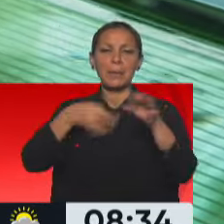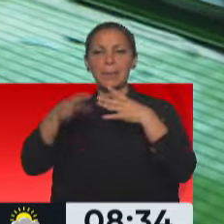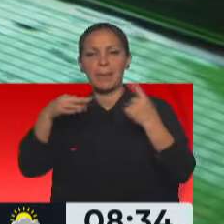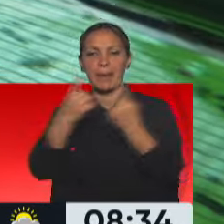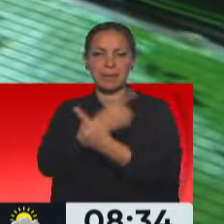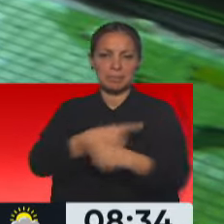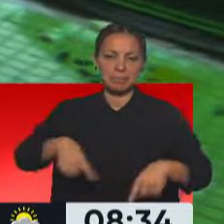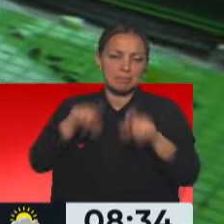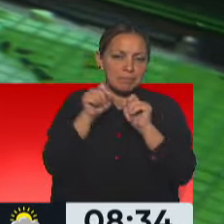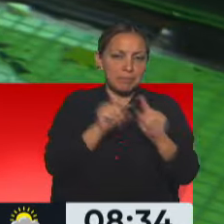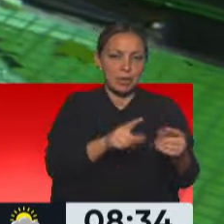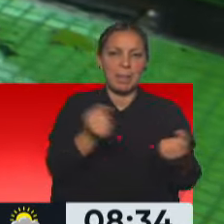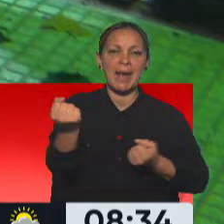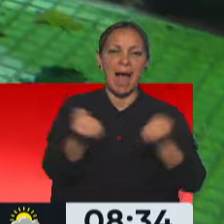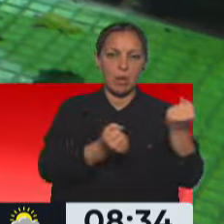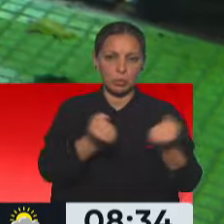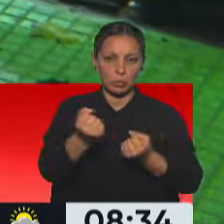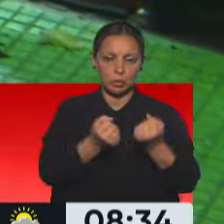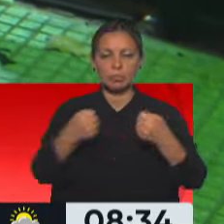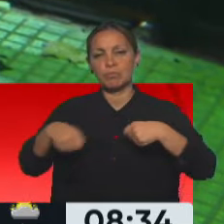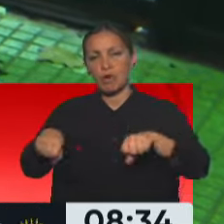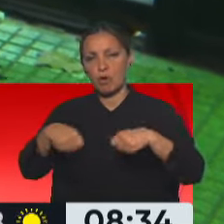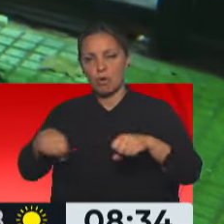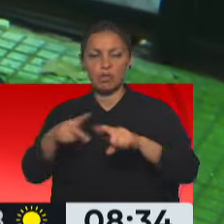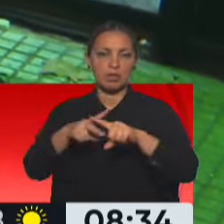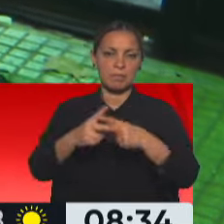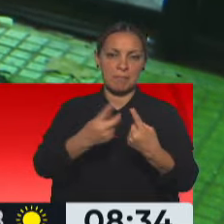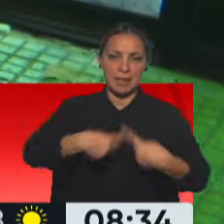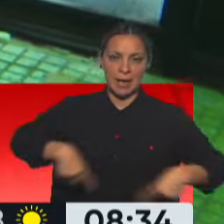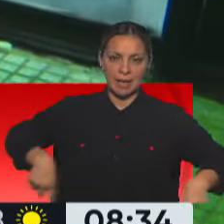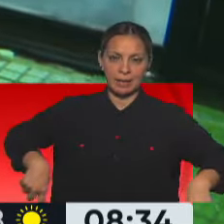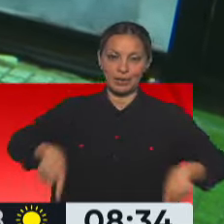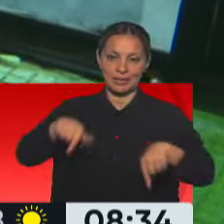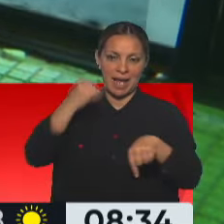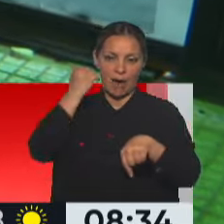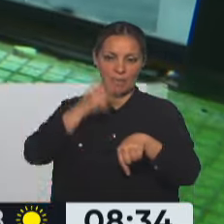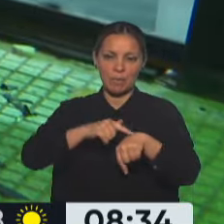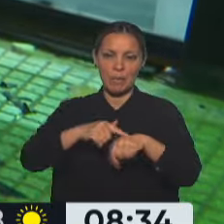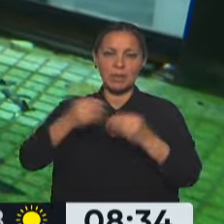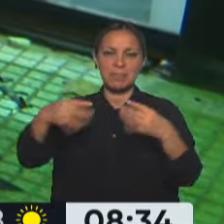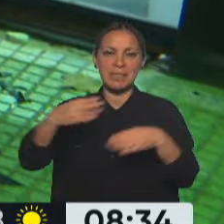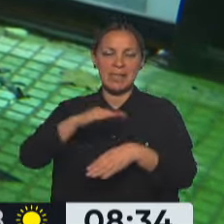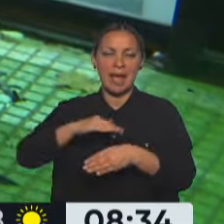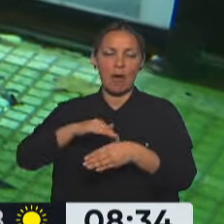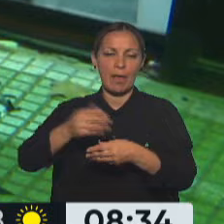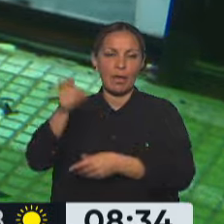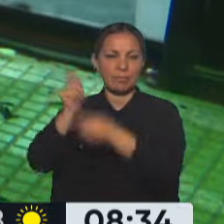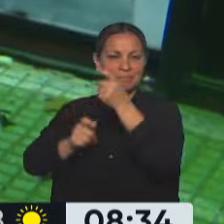de vehículos, de motos y también, por supuesto, mecánicos que ya están levantando sus